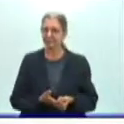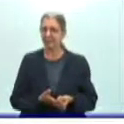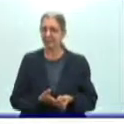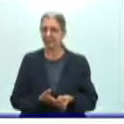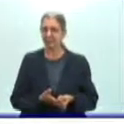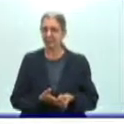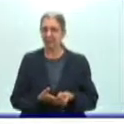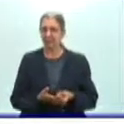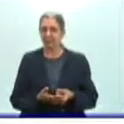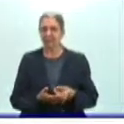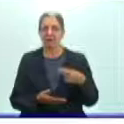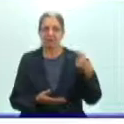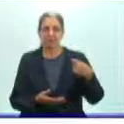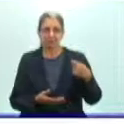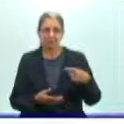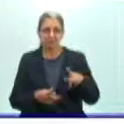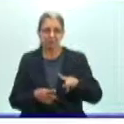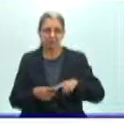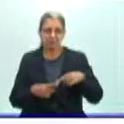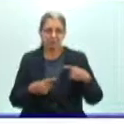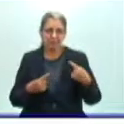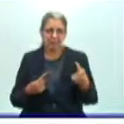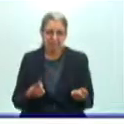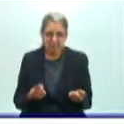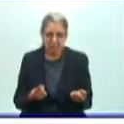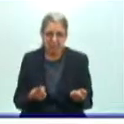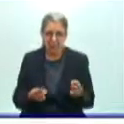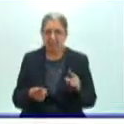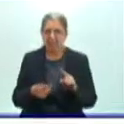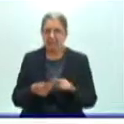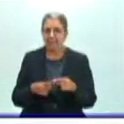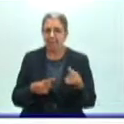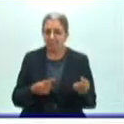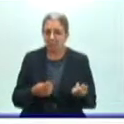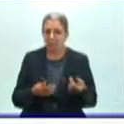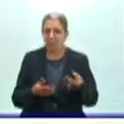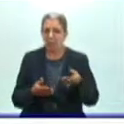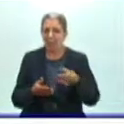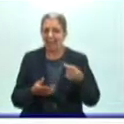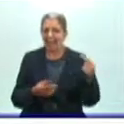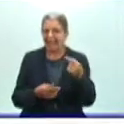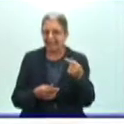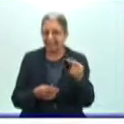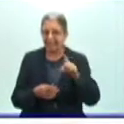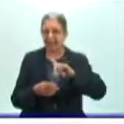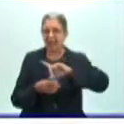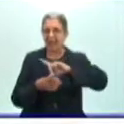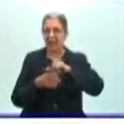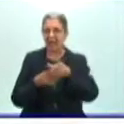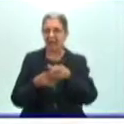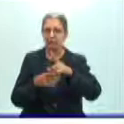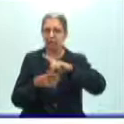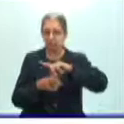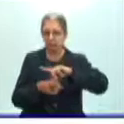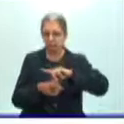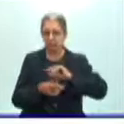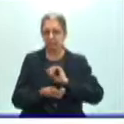que debo fundamentar. Fundamento entonces que es por recta de arcos.